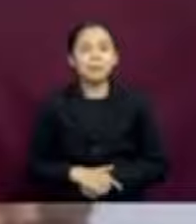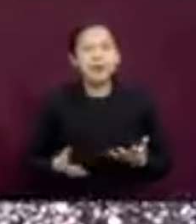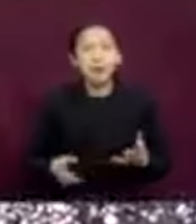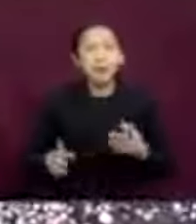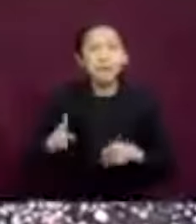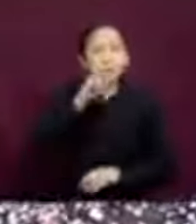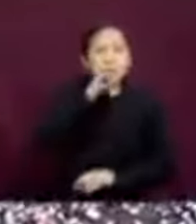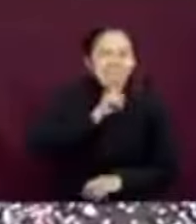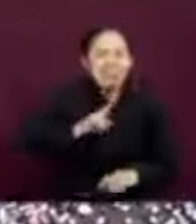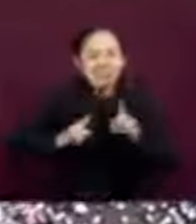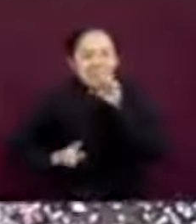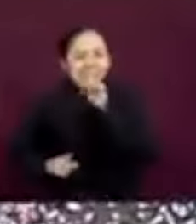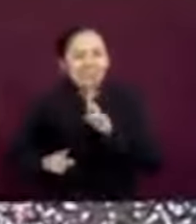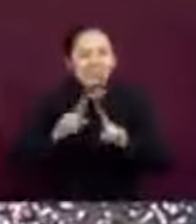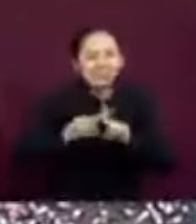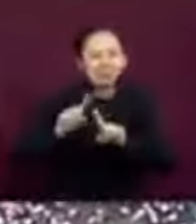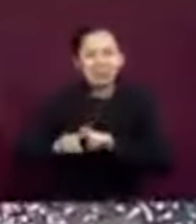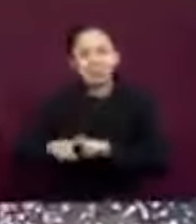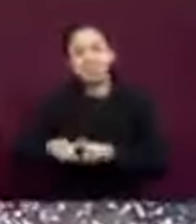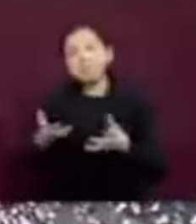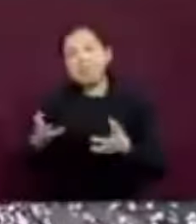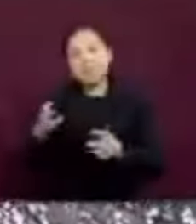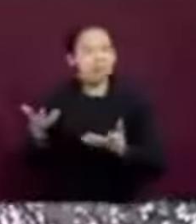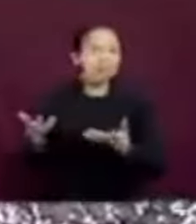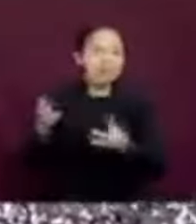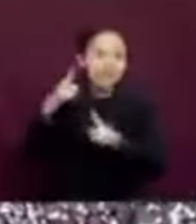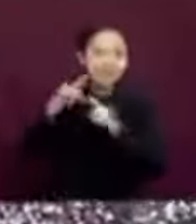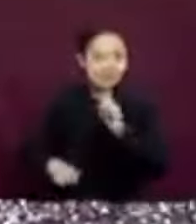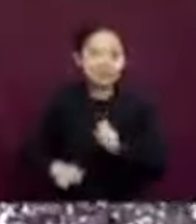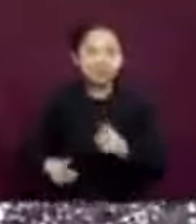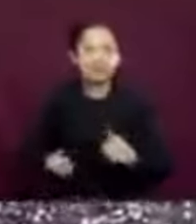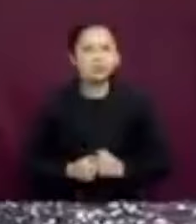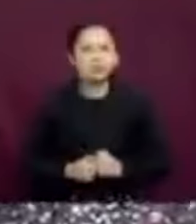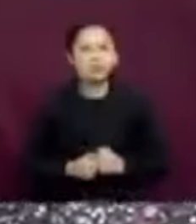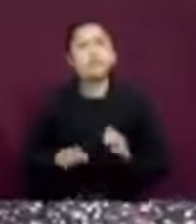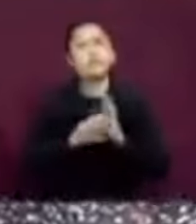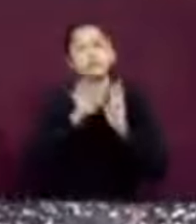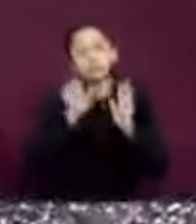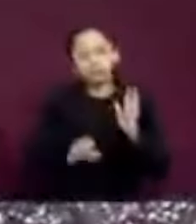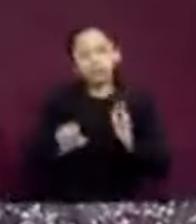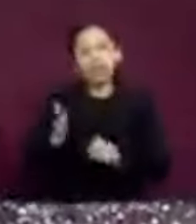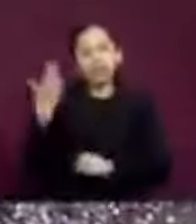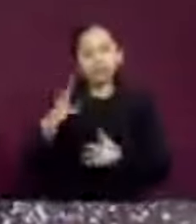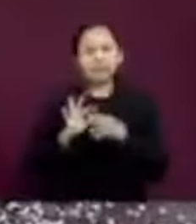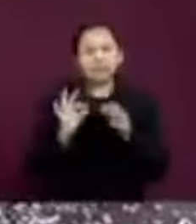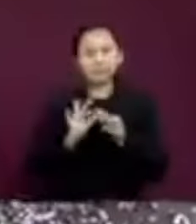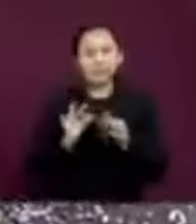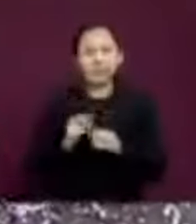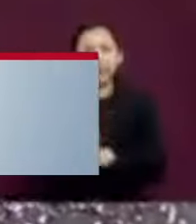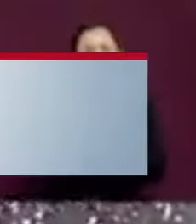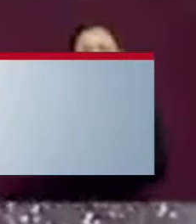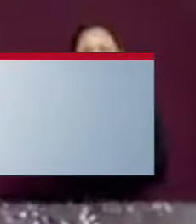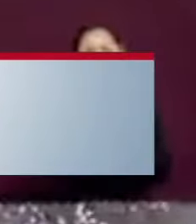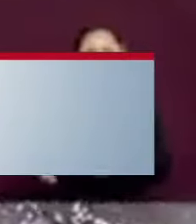de la Ciudad de México reportó una asistencia de 350,000 personas en la concentración en contraste para la manifestación del 18 de febrero